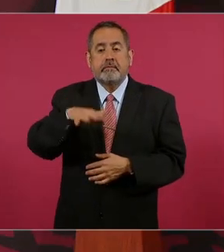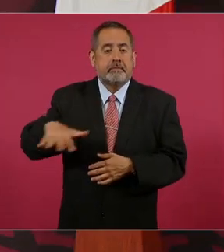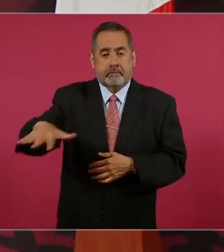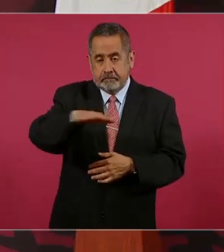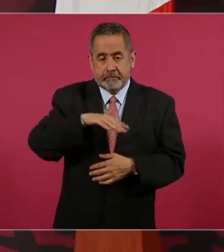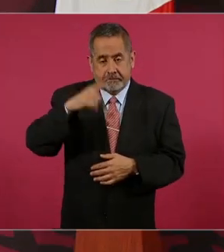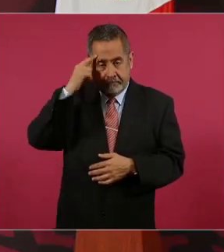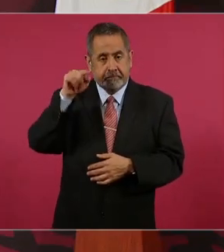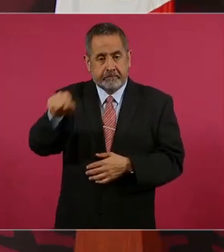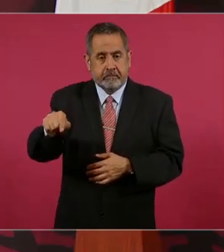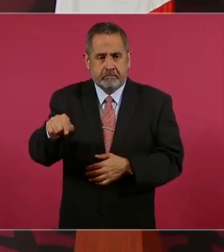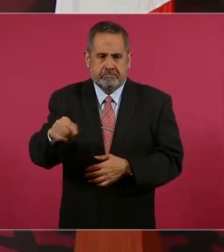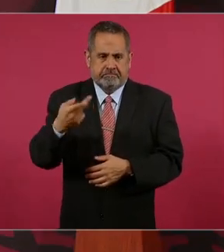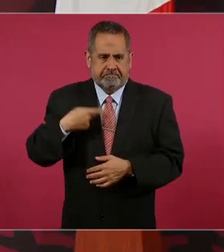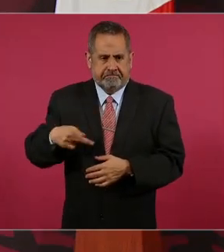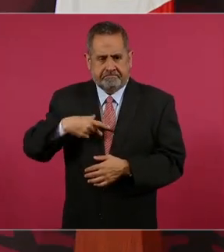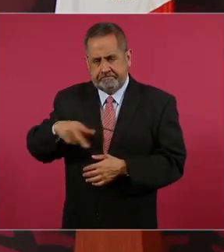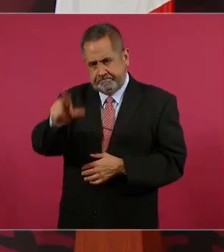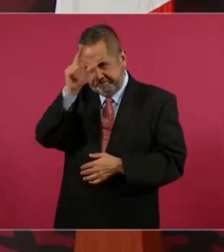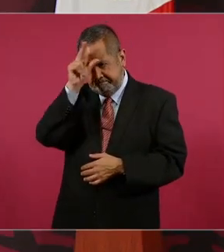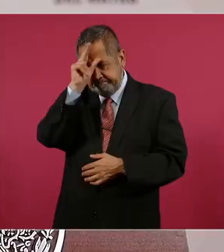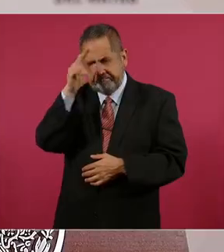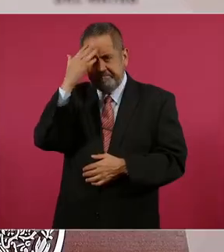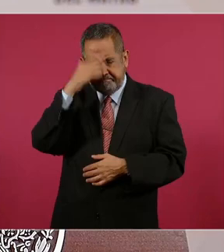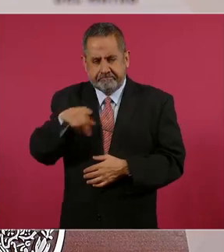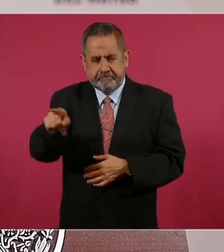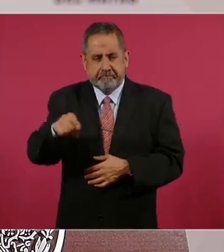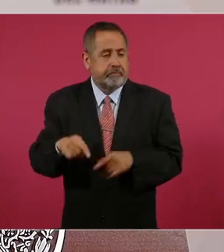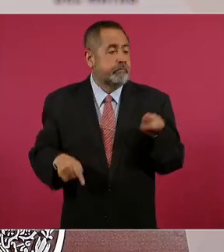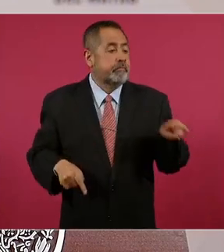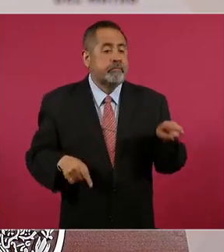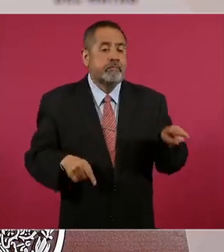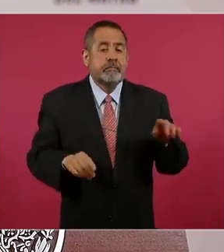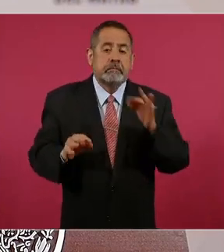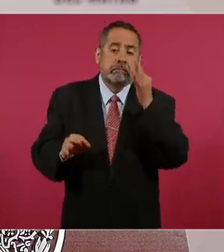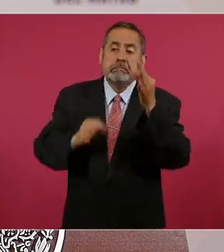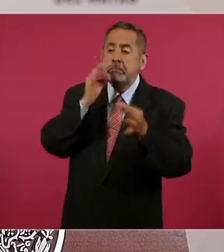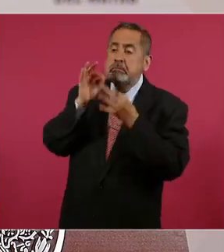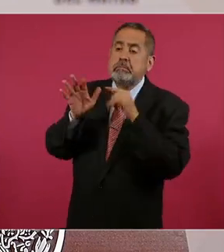que son gente muy inteligentes pero que ha habido una campaña